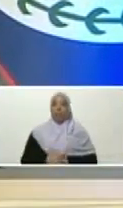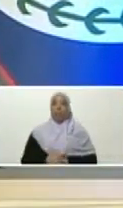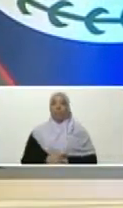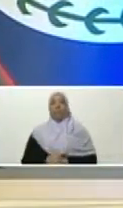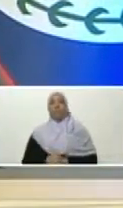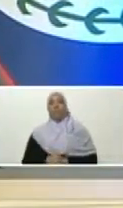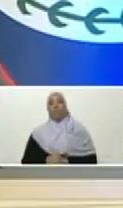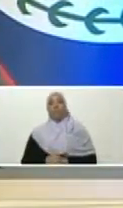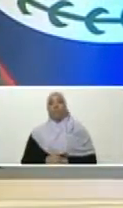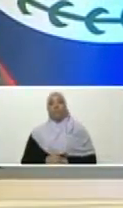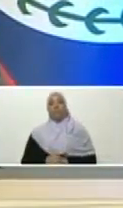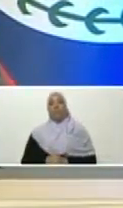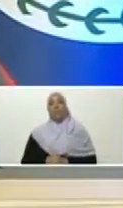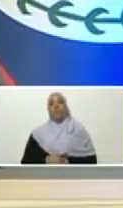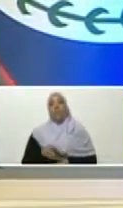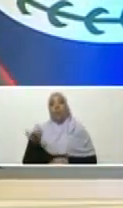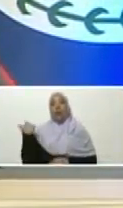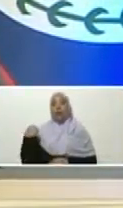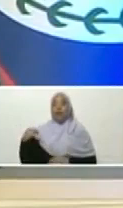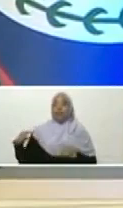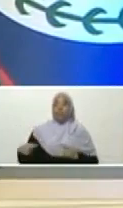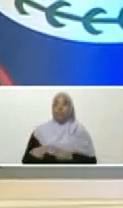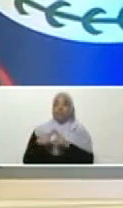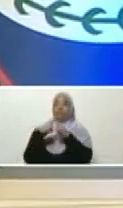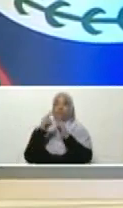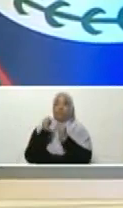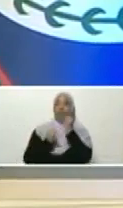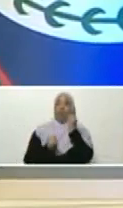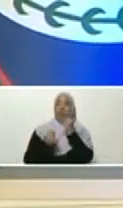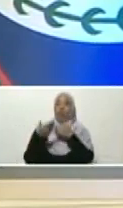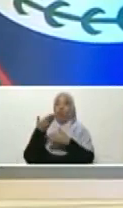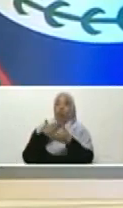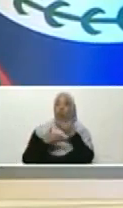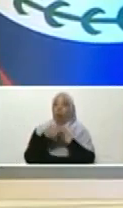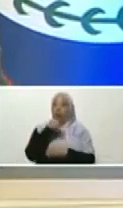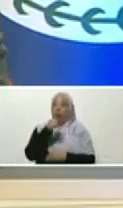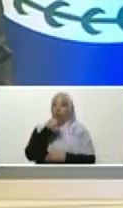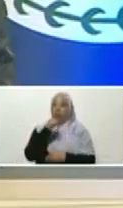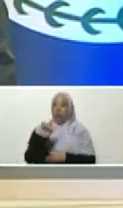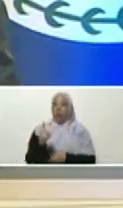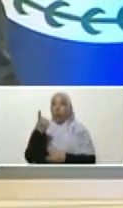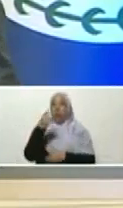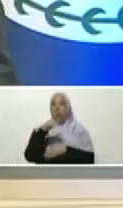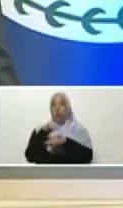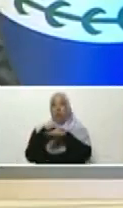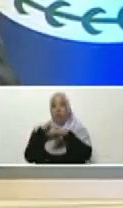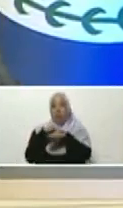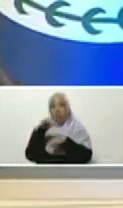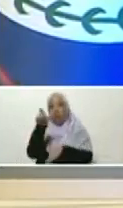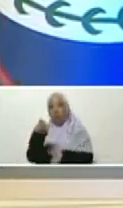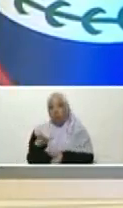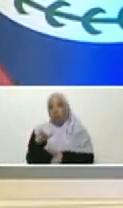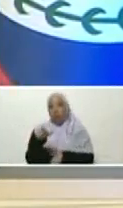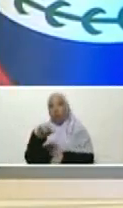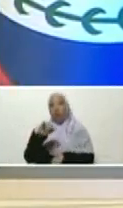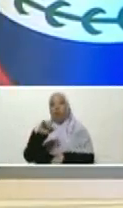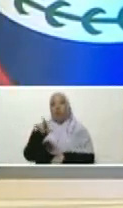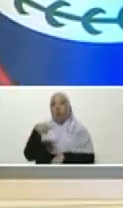La última vez que nos vimos y conversamos, el primer ministro John Briceño